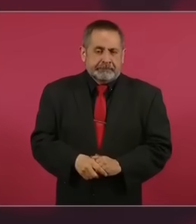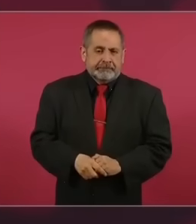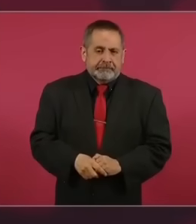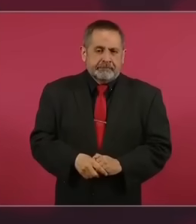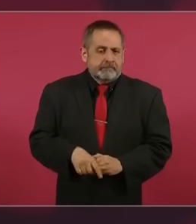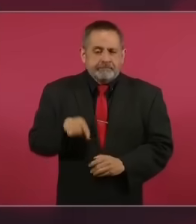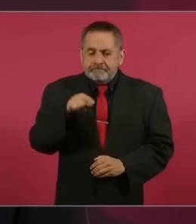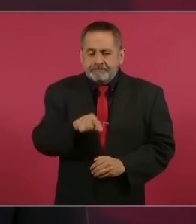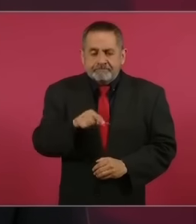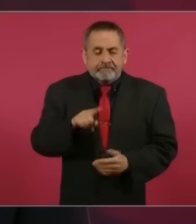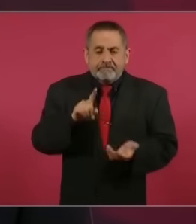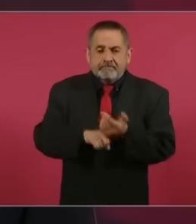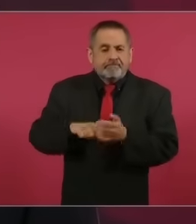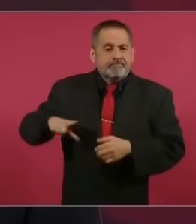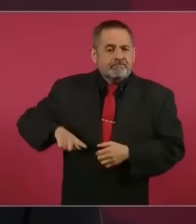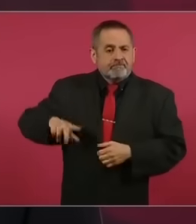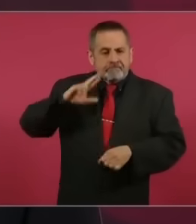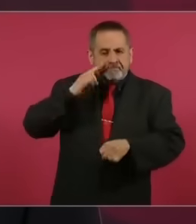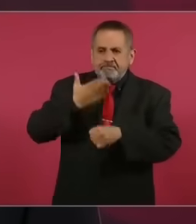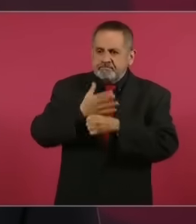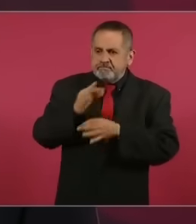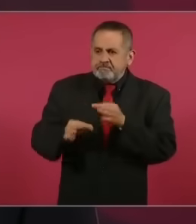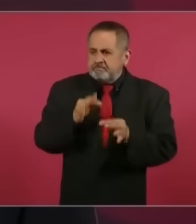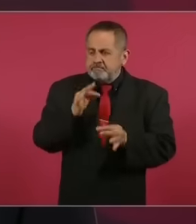Eso es un asunto de Estado,